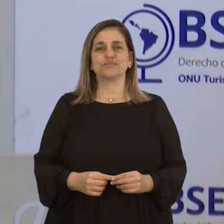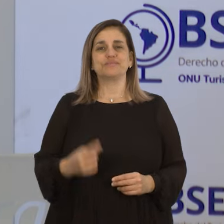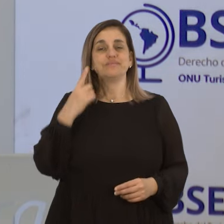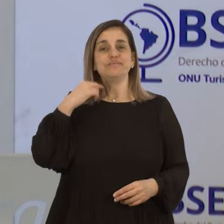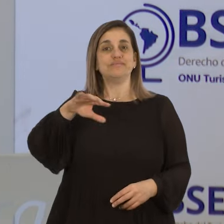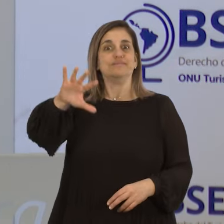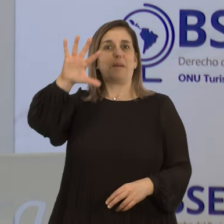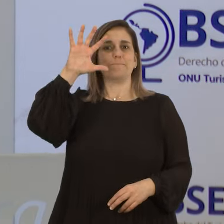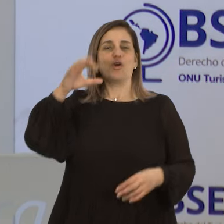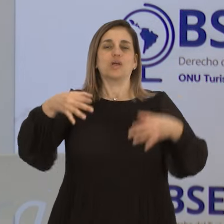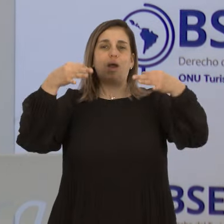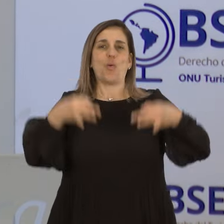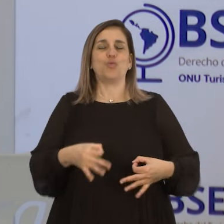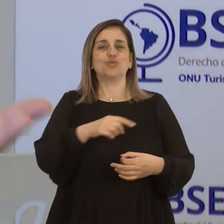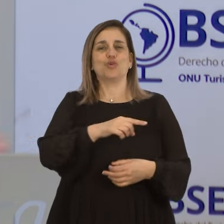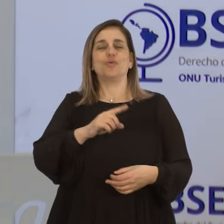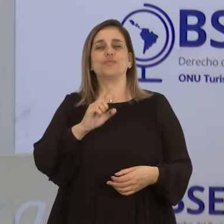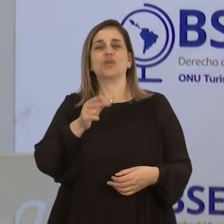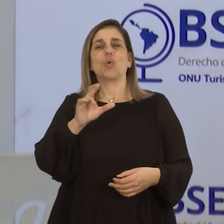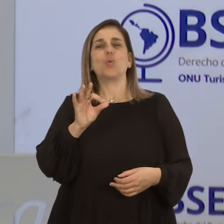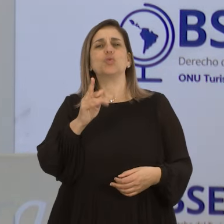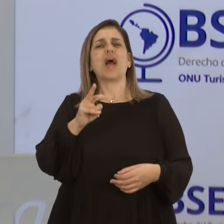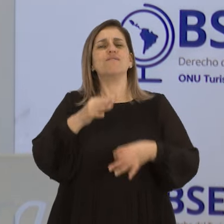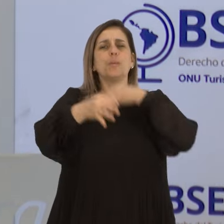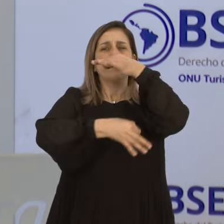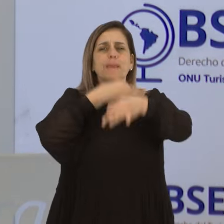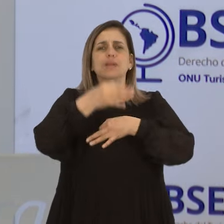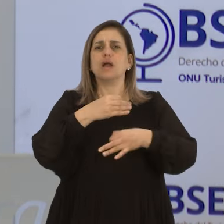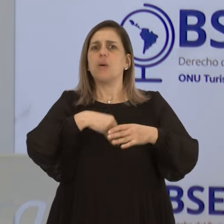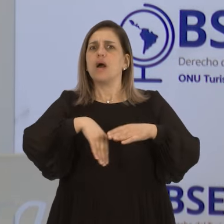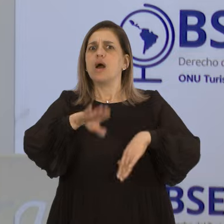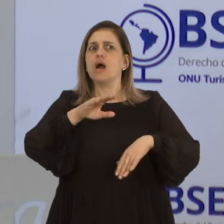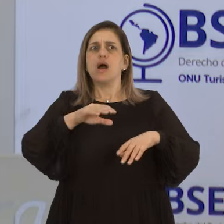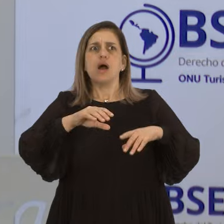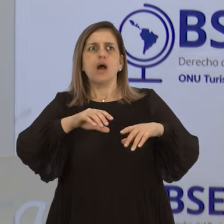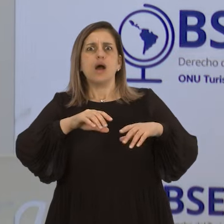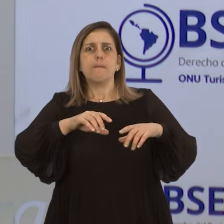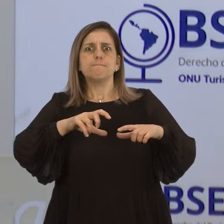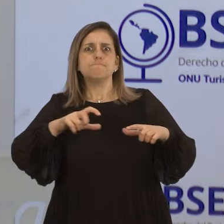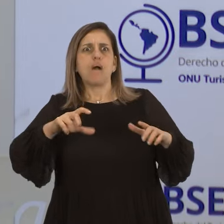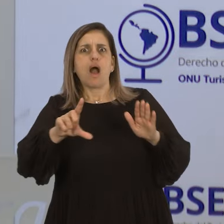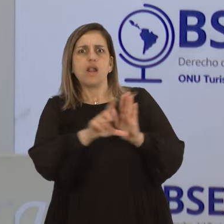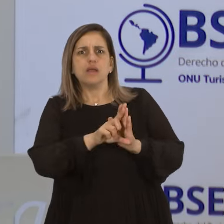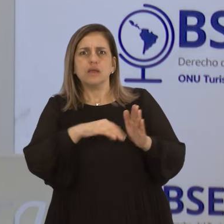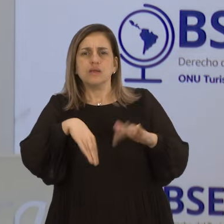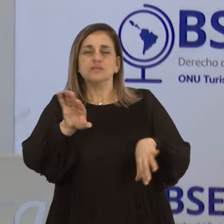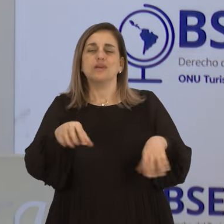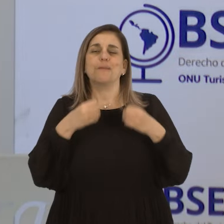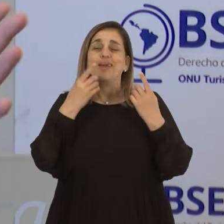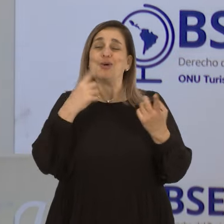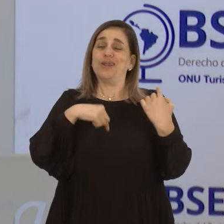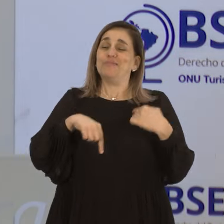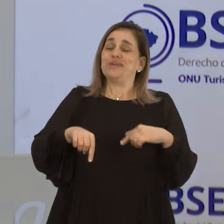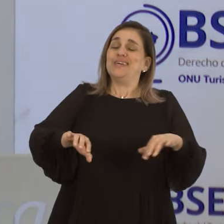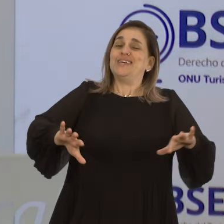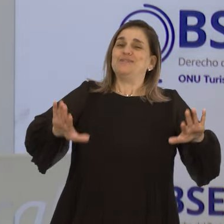hito. Me acordaba recién cuando Gustavo hablaba de que más leyes